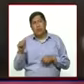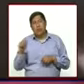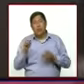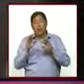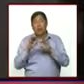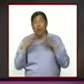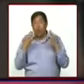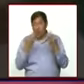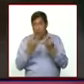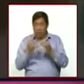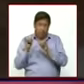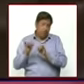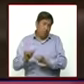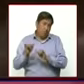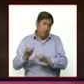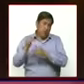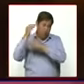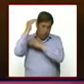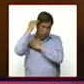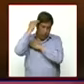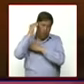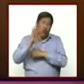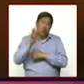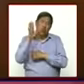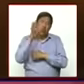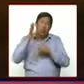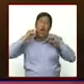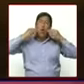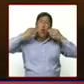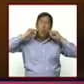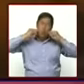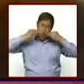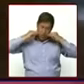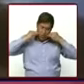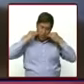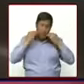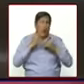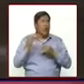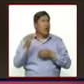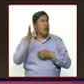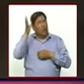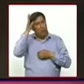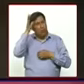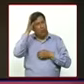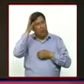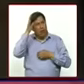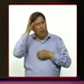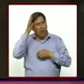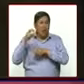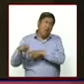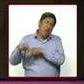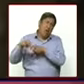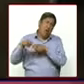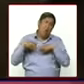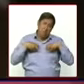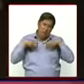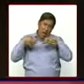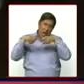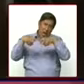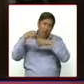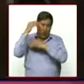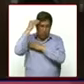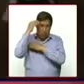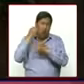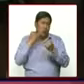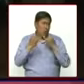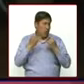La familia todavía se encuentra en Santa Cruz, la madre está en Montero. Tenemos entendido de que el padre se está trasladando hasta Santa Cruz porque